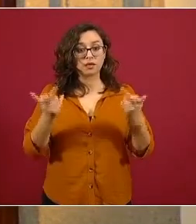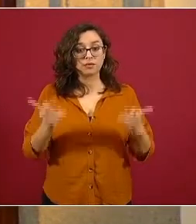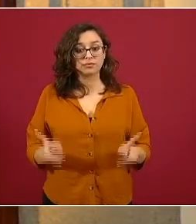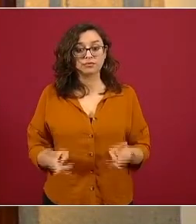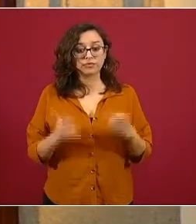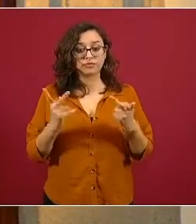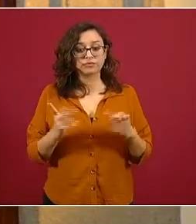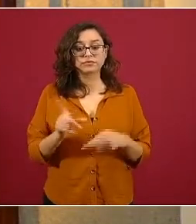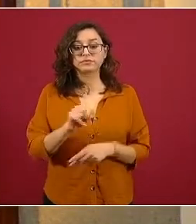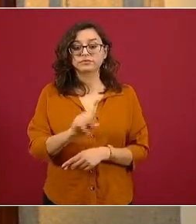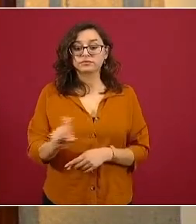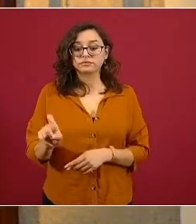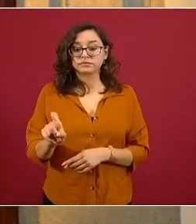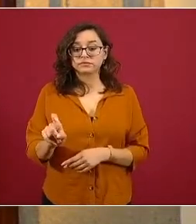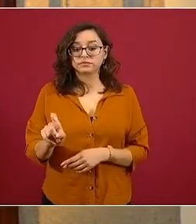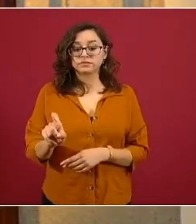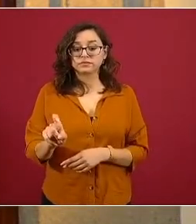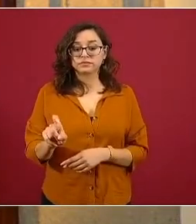ascendieron a